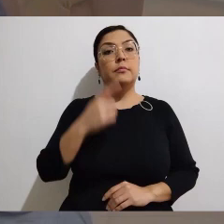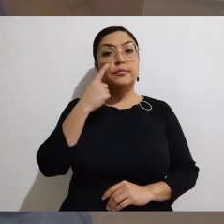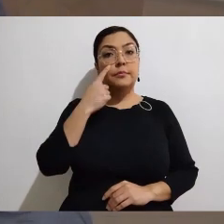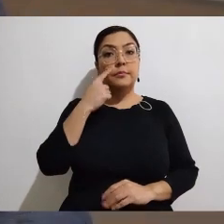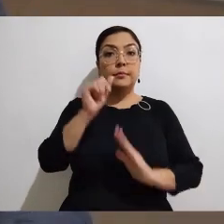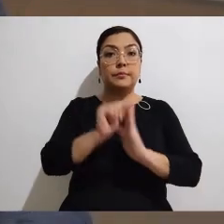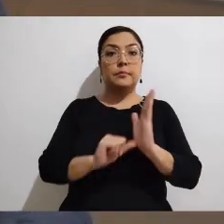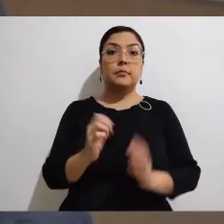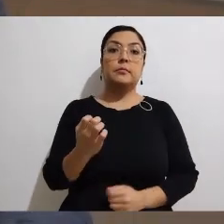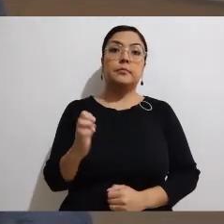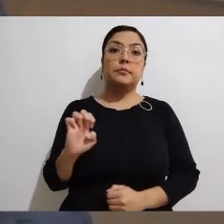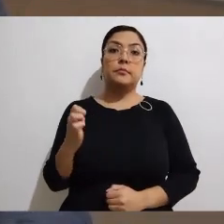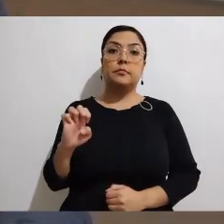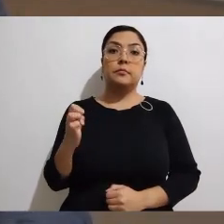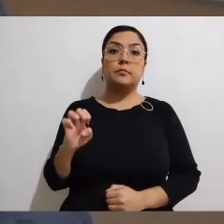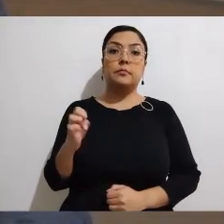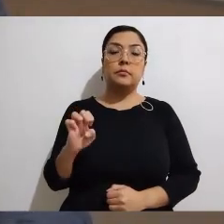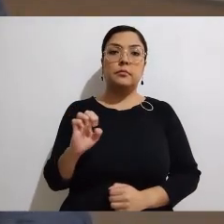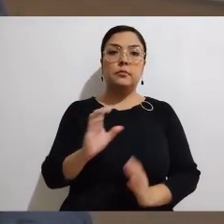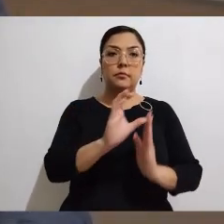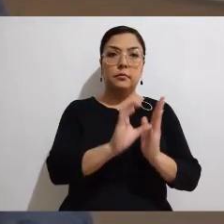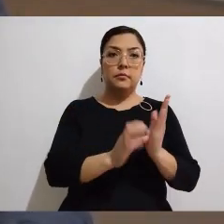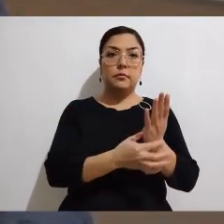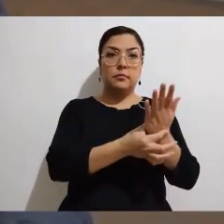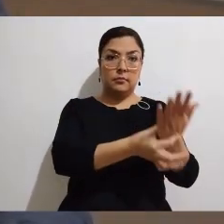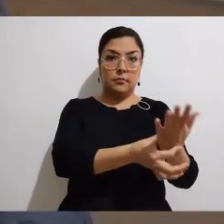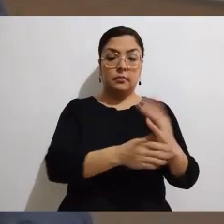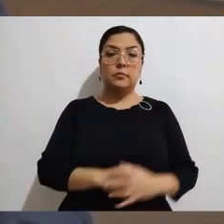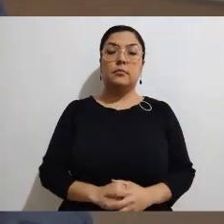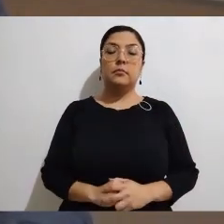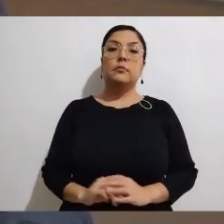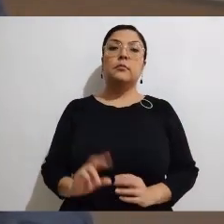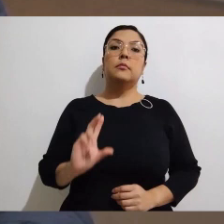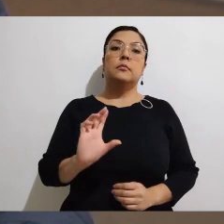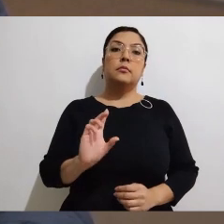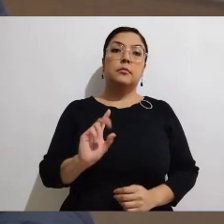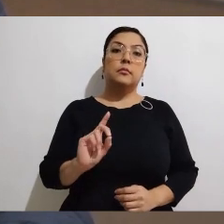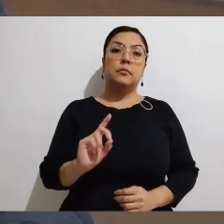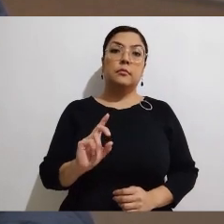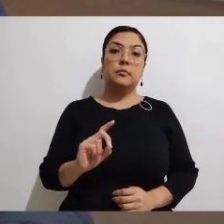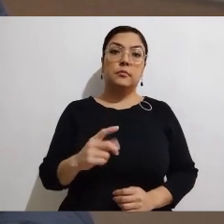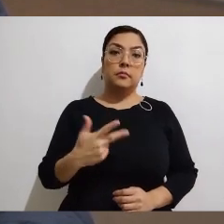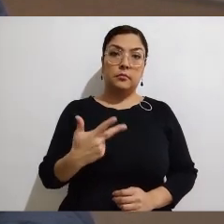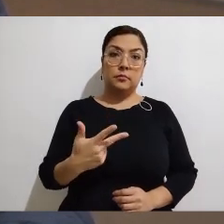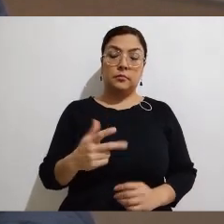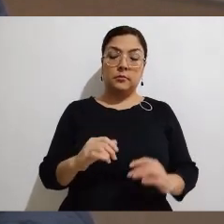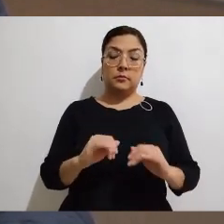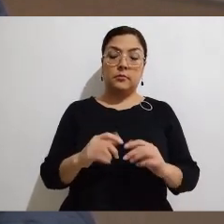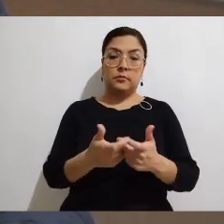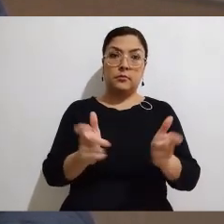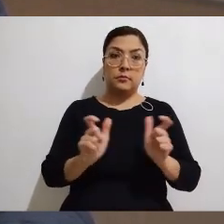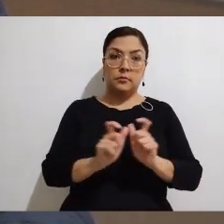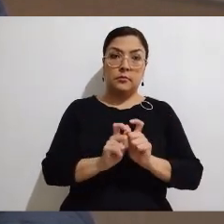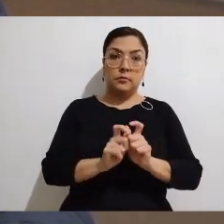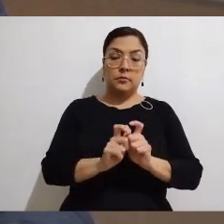del mes de enero, el calendario nos prevé que se tienen que instalar los 38 comités municipales, como lo decía